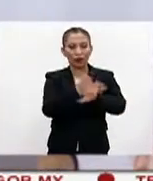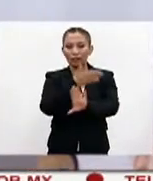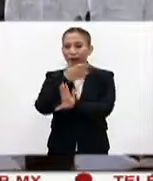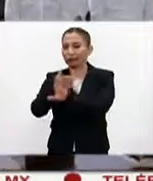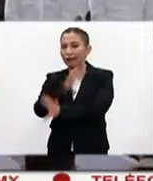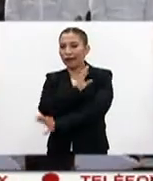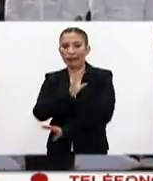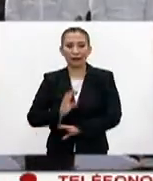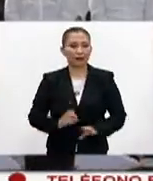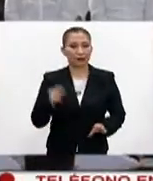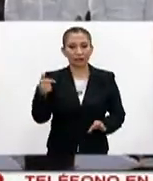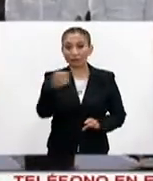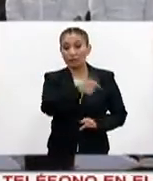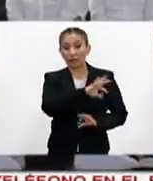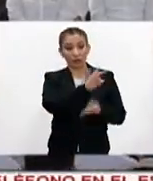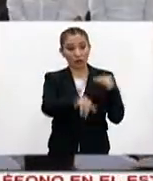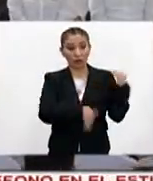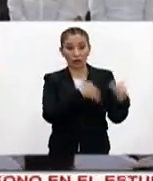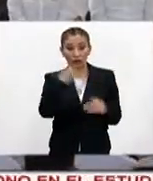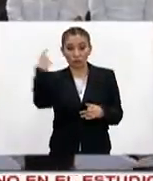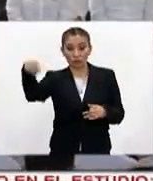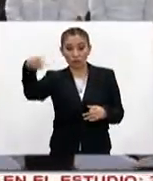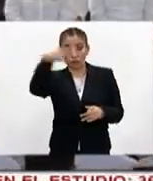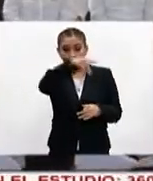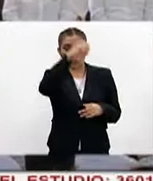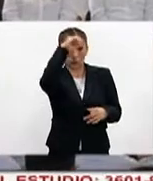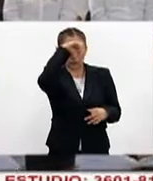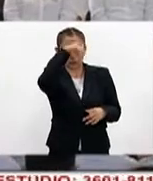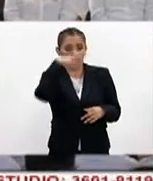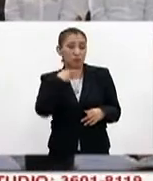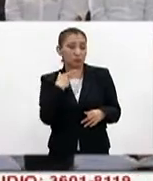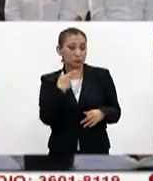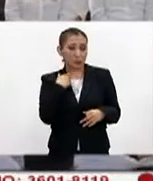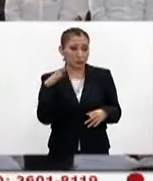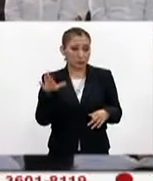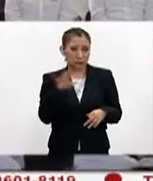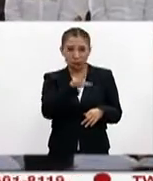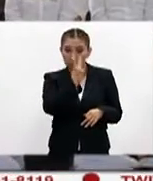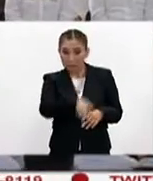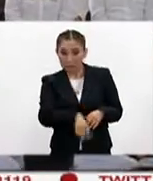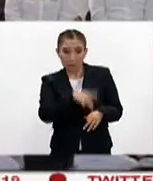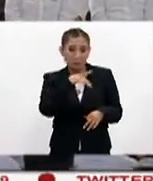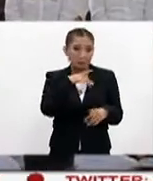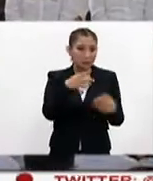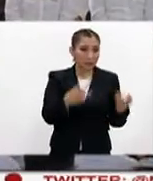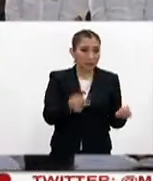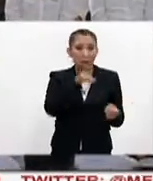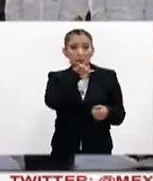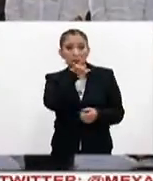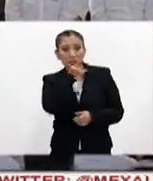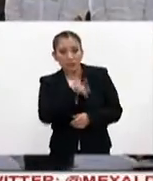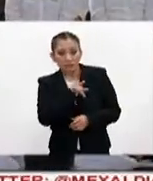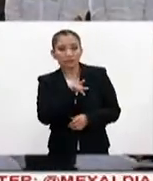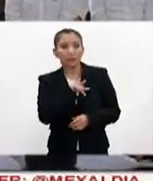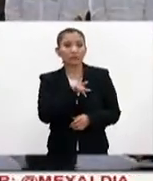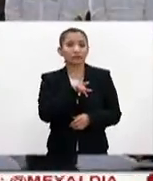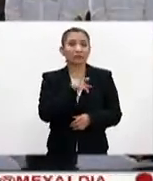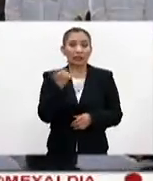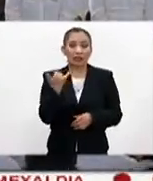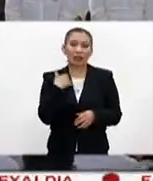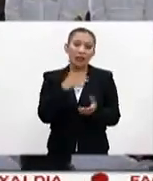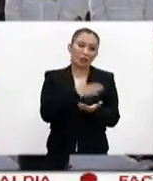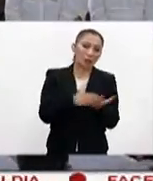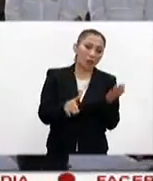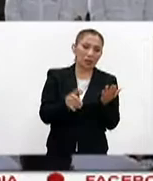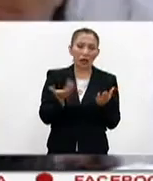los candidatos a todas las posiciones políticas con verdades, con mentiras y